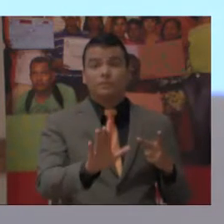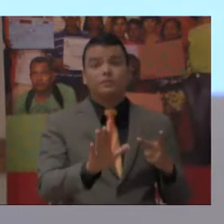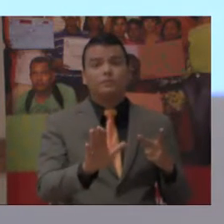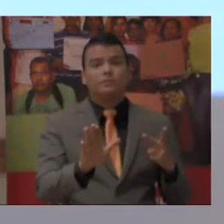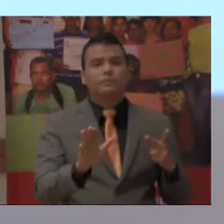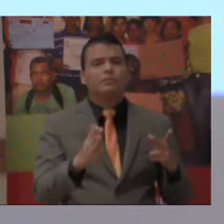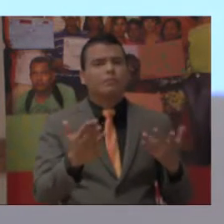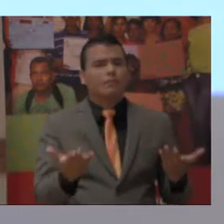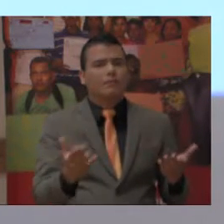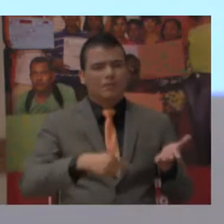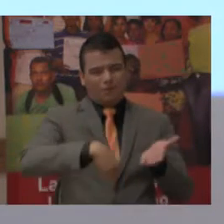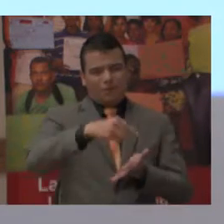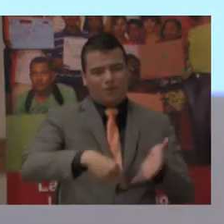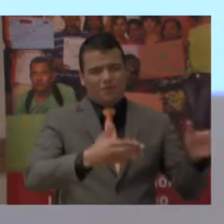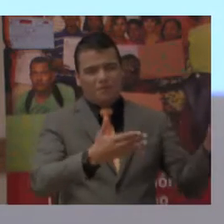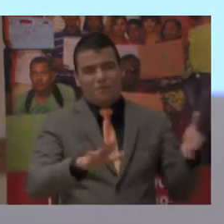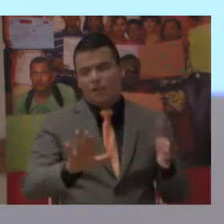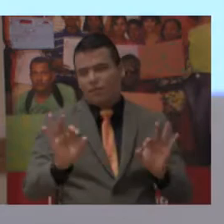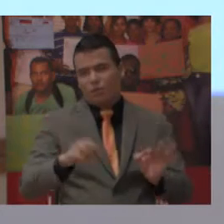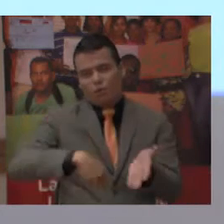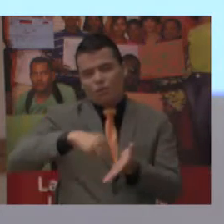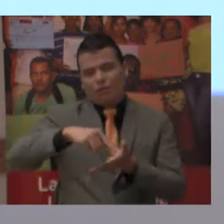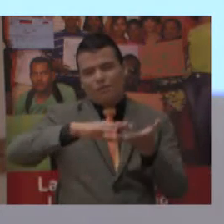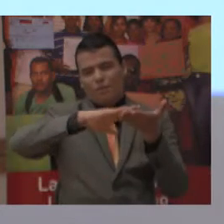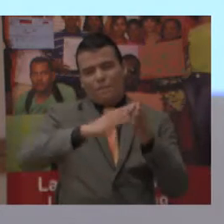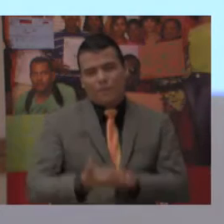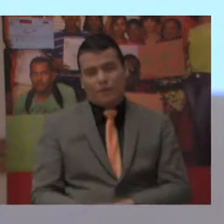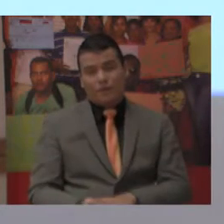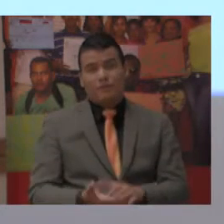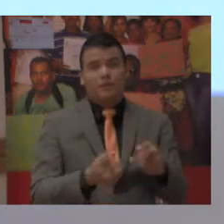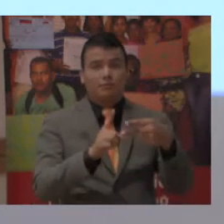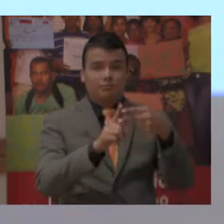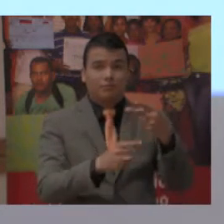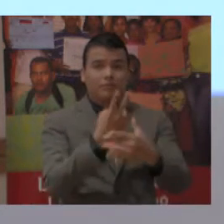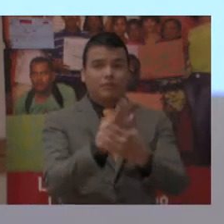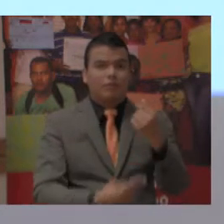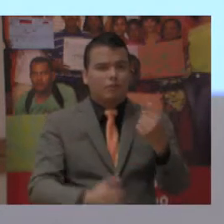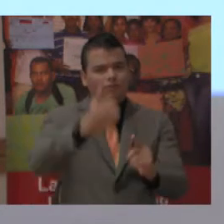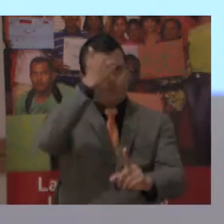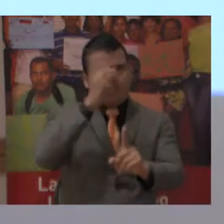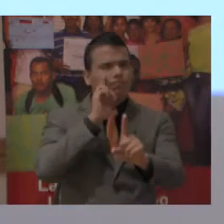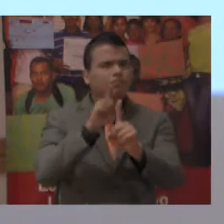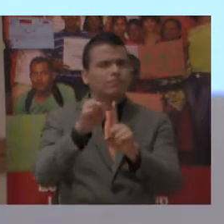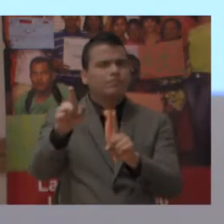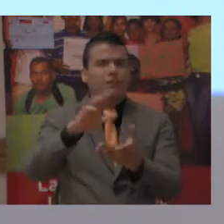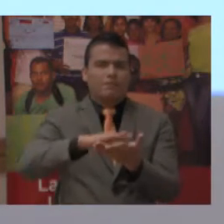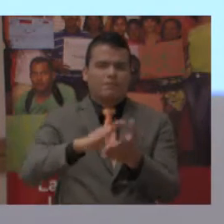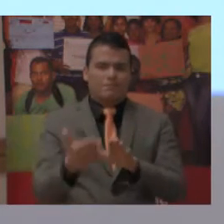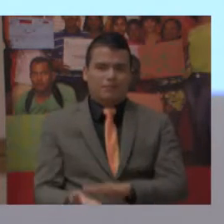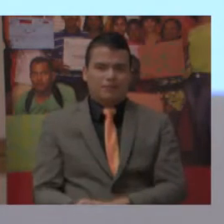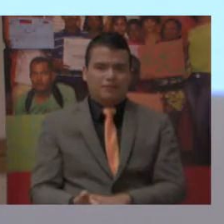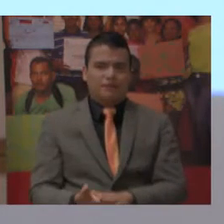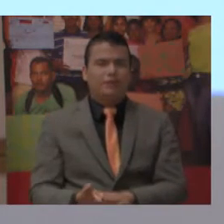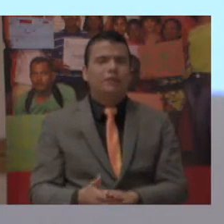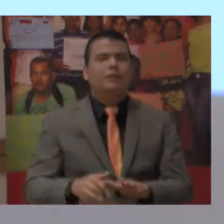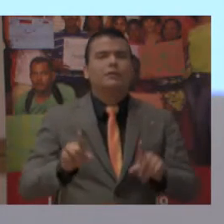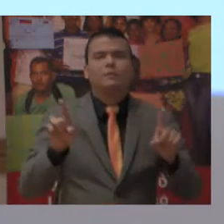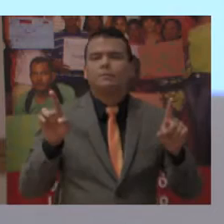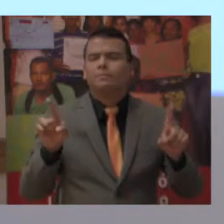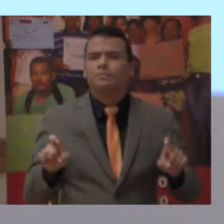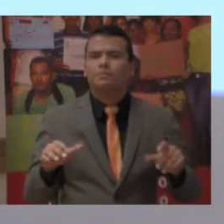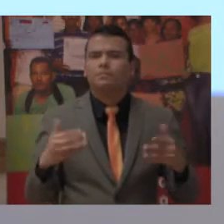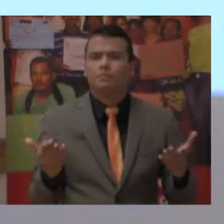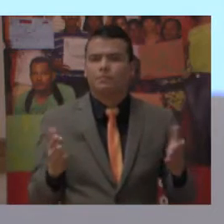el contrato plan o contrato paz. En ambos hay un eje transversal, que es la paz, mirada de,